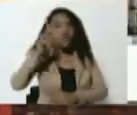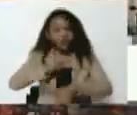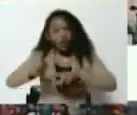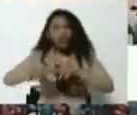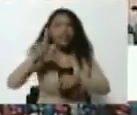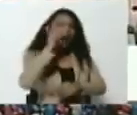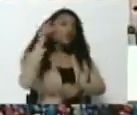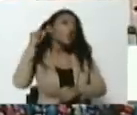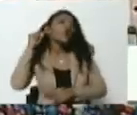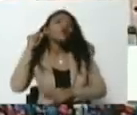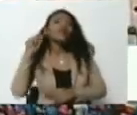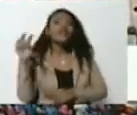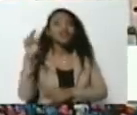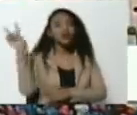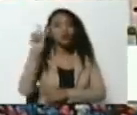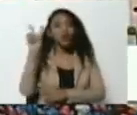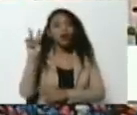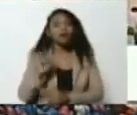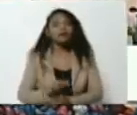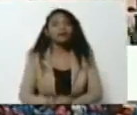niños y las niñas de Venezuela.